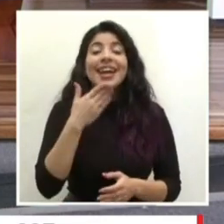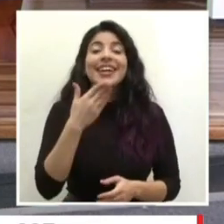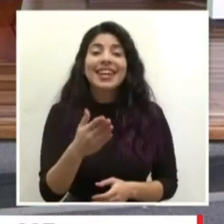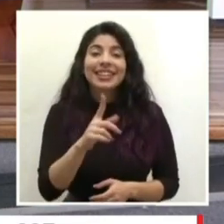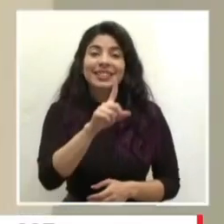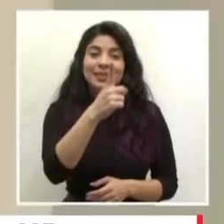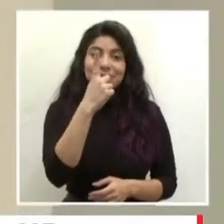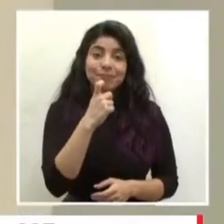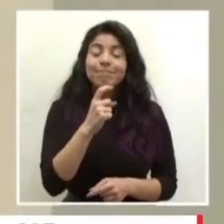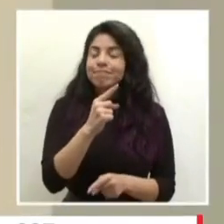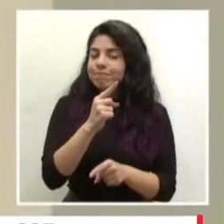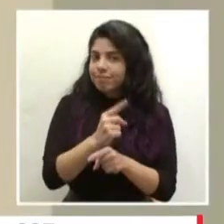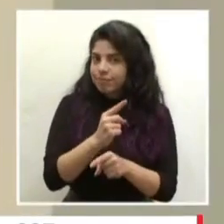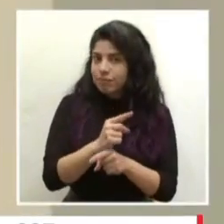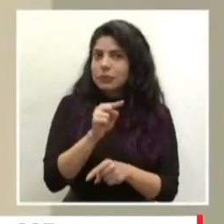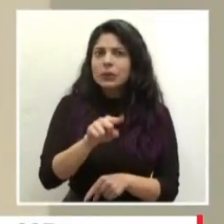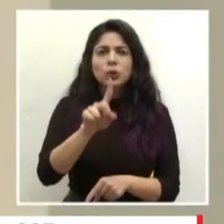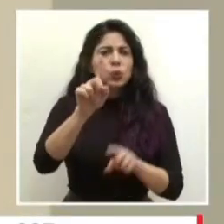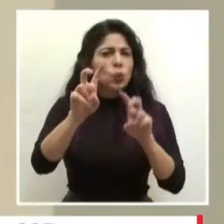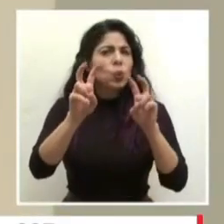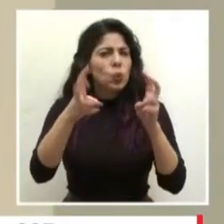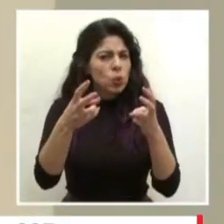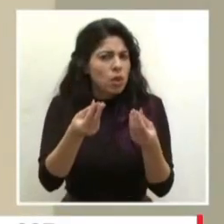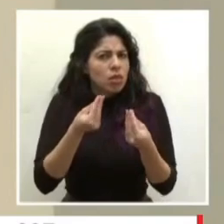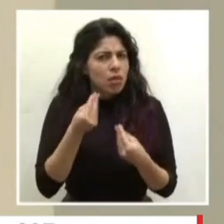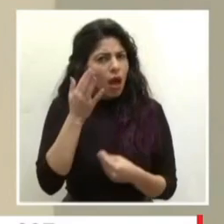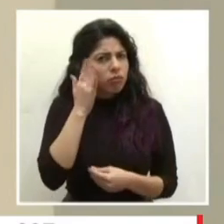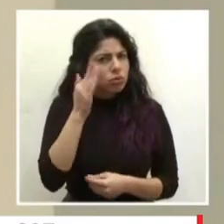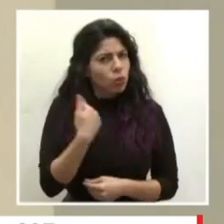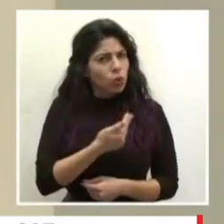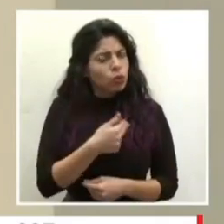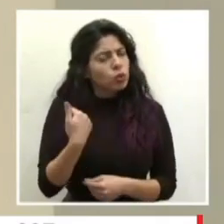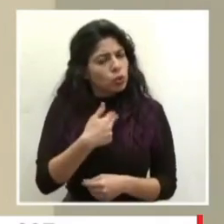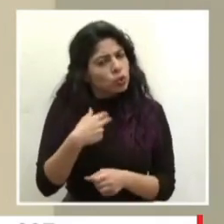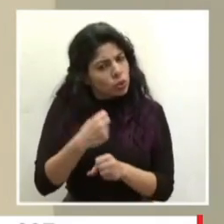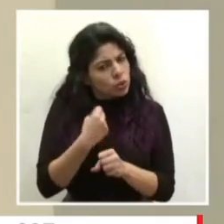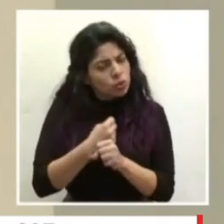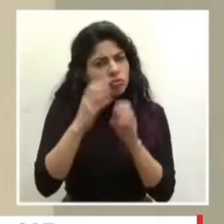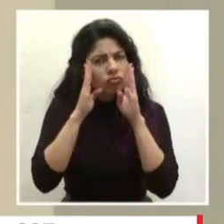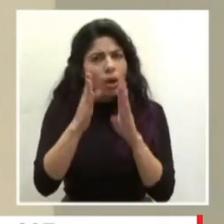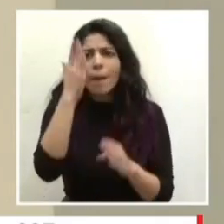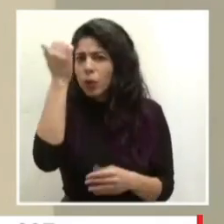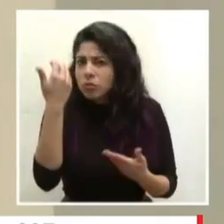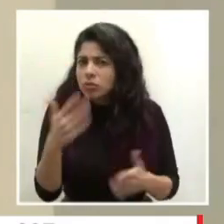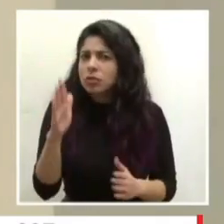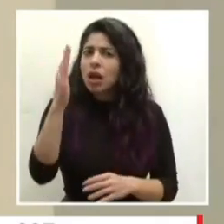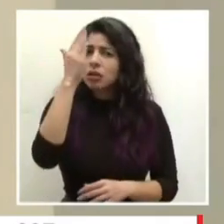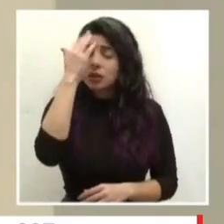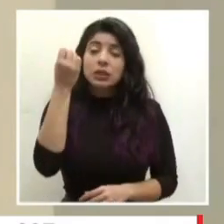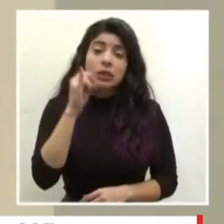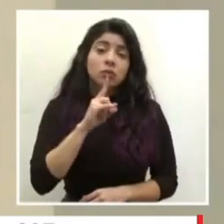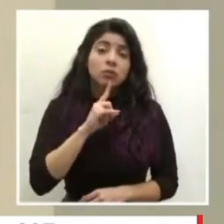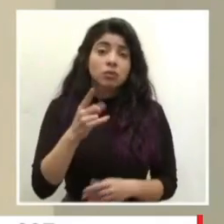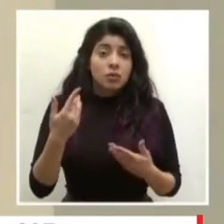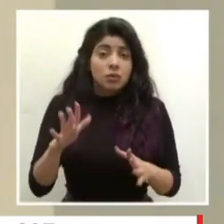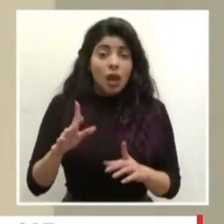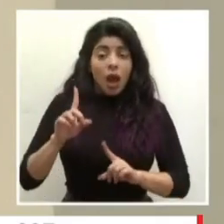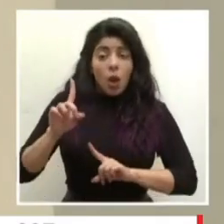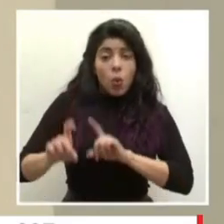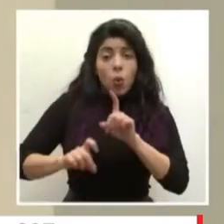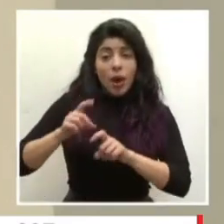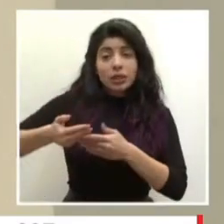por la pregunta. Efectivamente es un tema que nos preocupa y nos ocupa muchísimo, porque ya sabemos que si bien veníamos en las